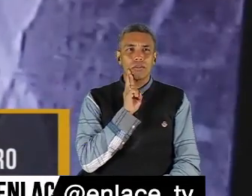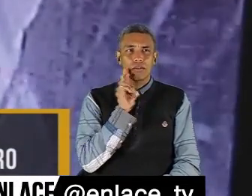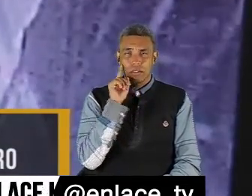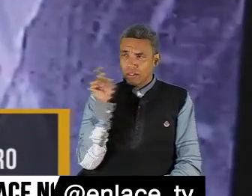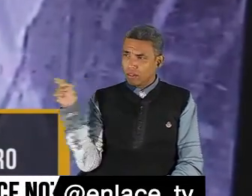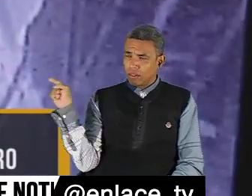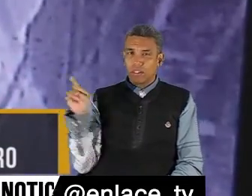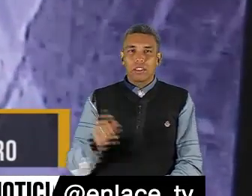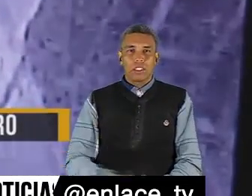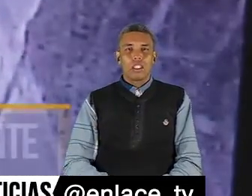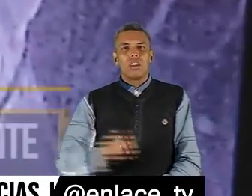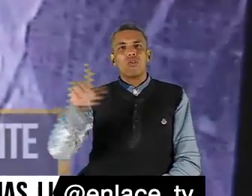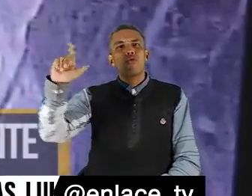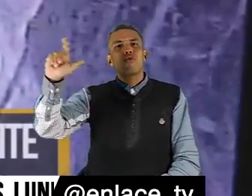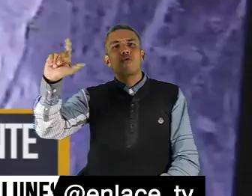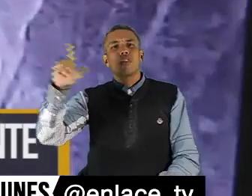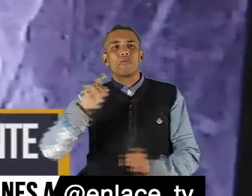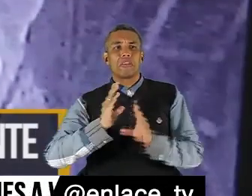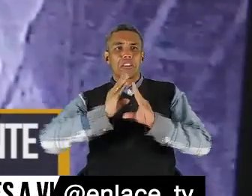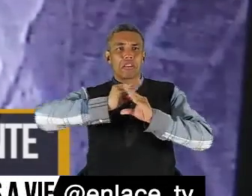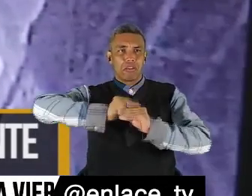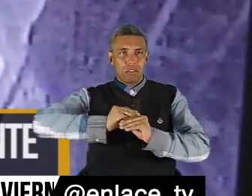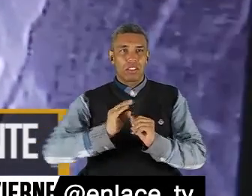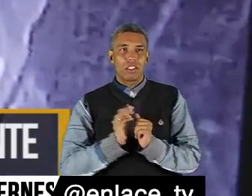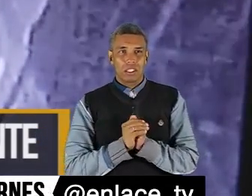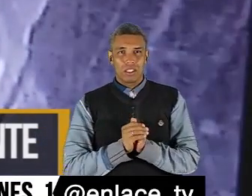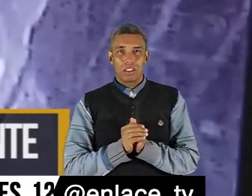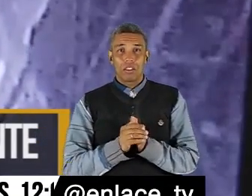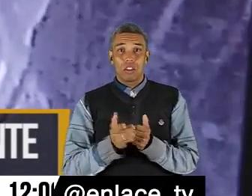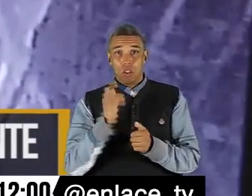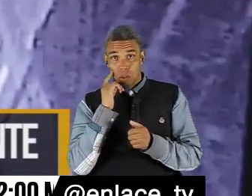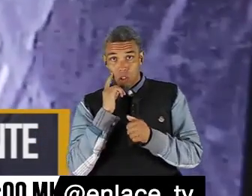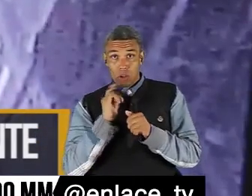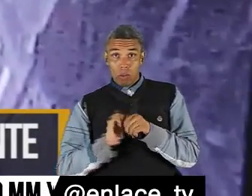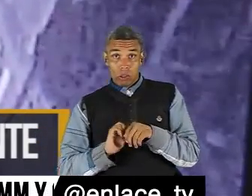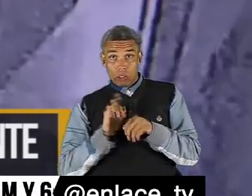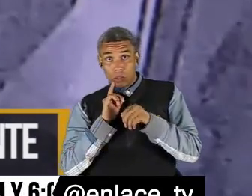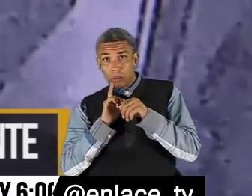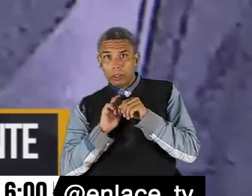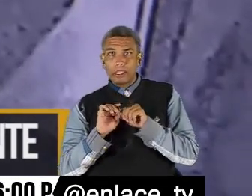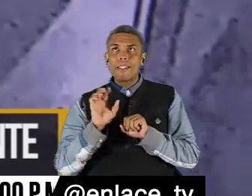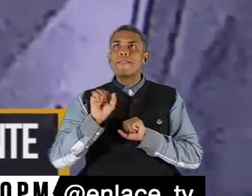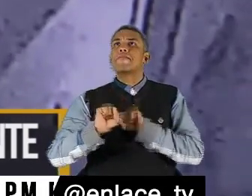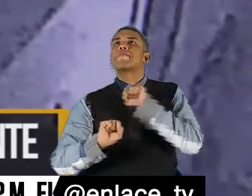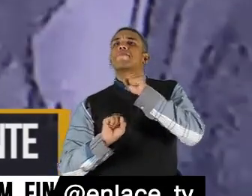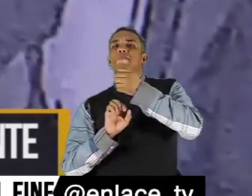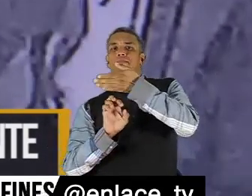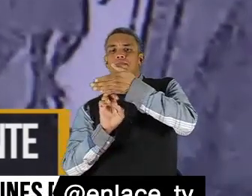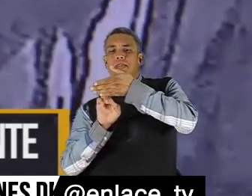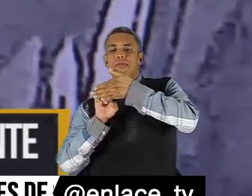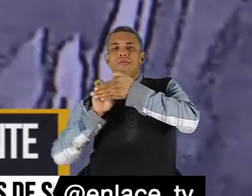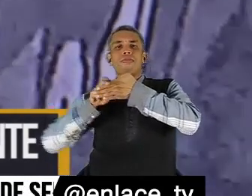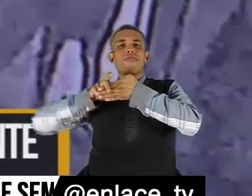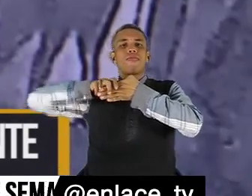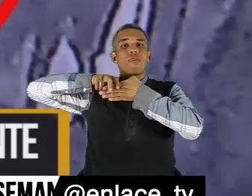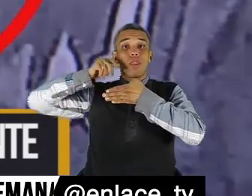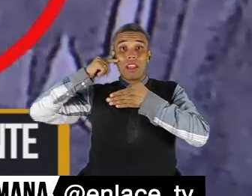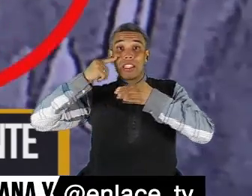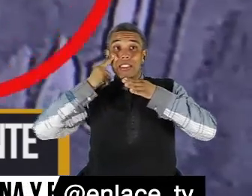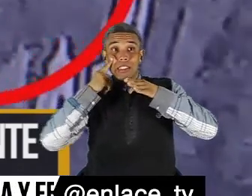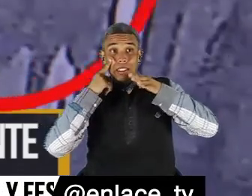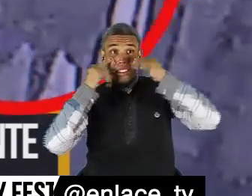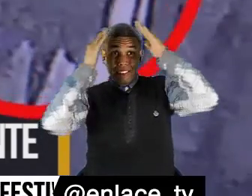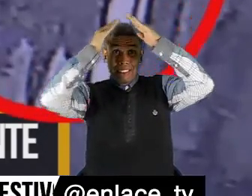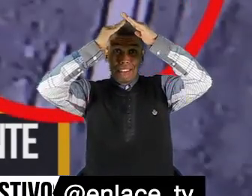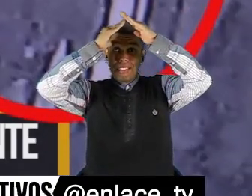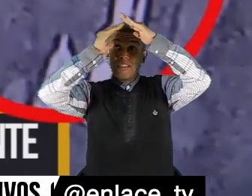hurto la noche del lunes cuando dos sujetos ingresaron mediante la modalidad de ventosa al establecimiento comercial, uno de los de mayor tradición en Barranca Bermeja.